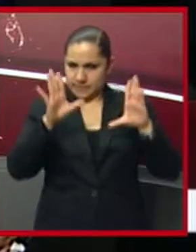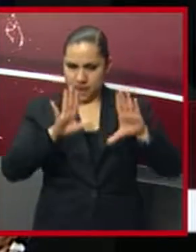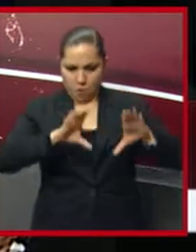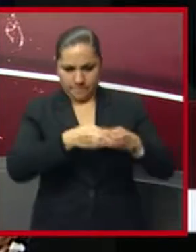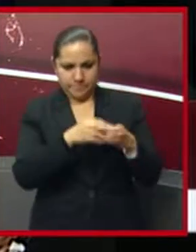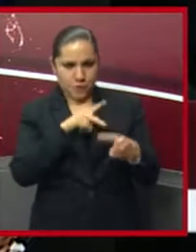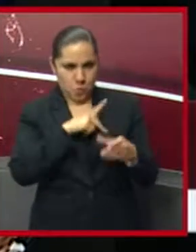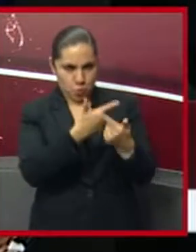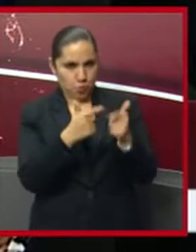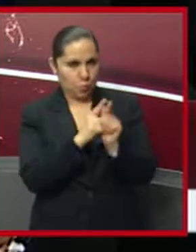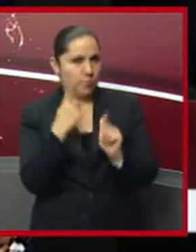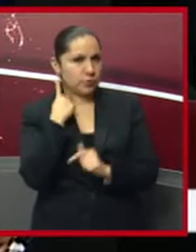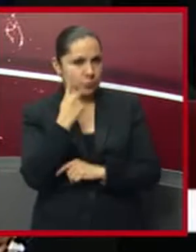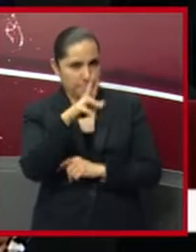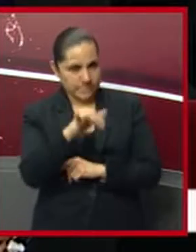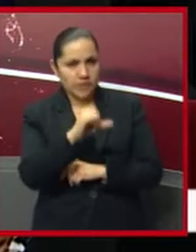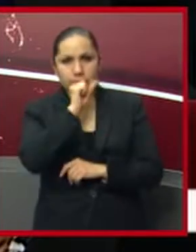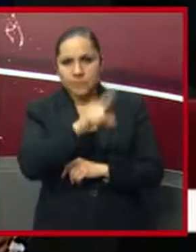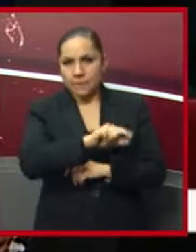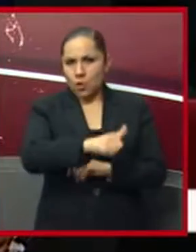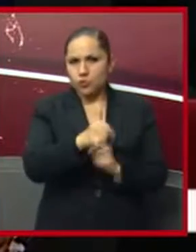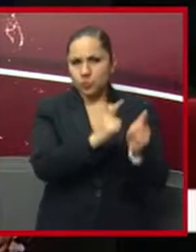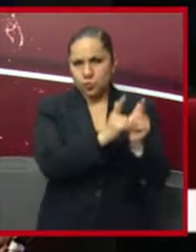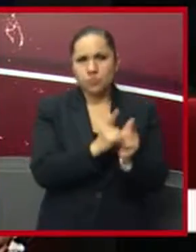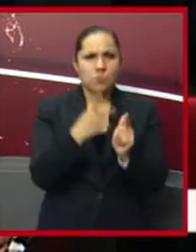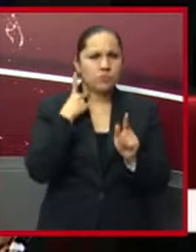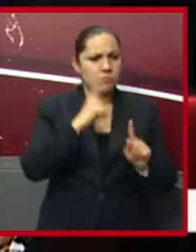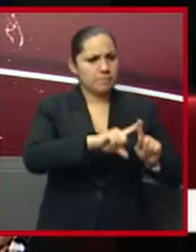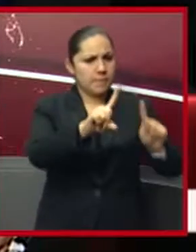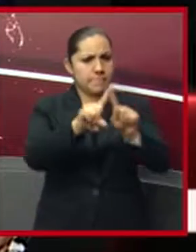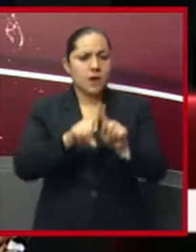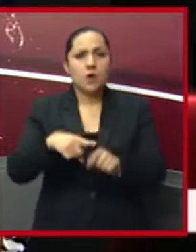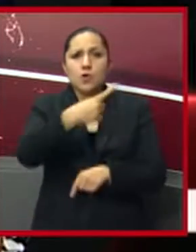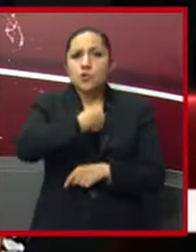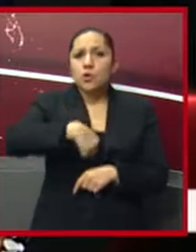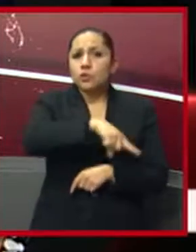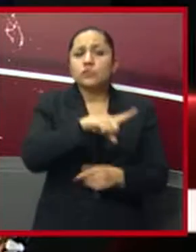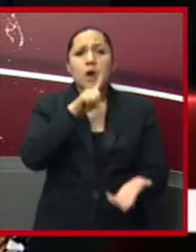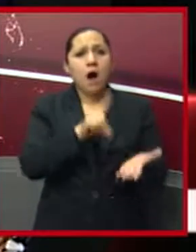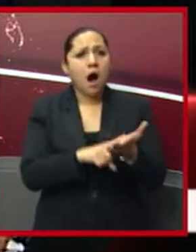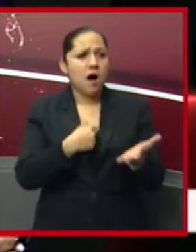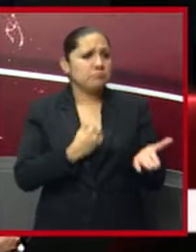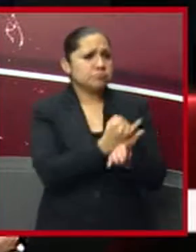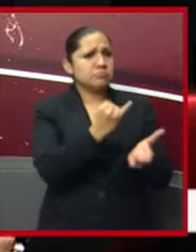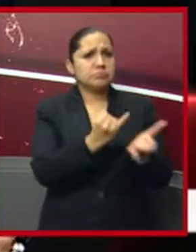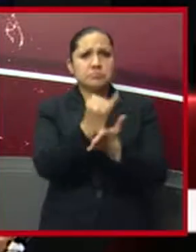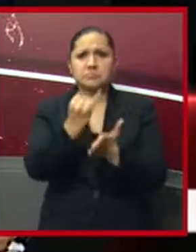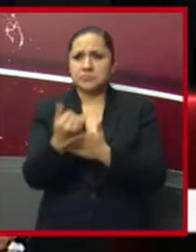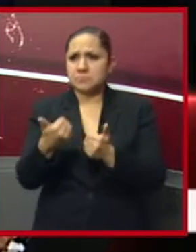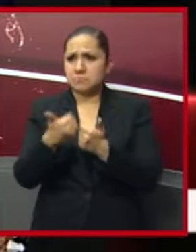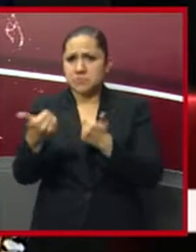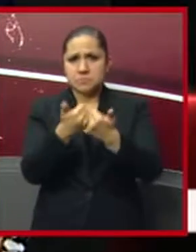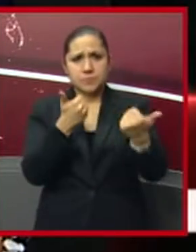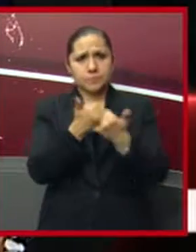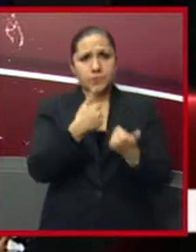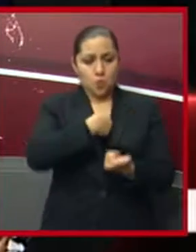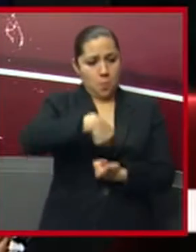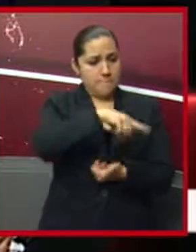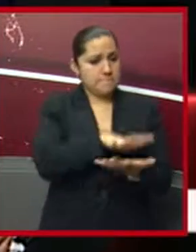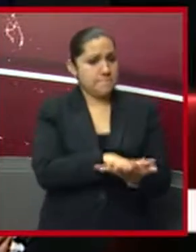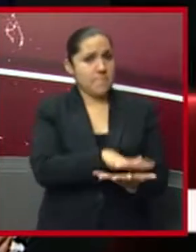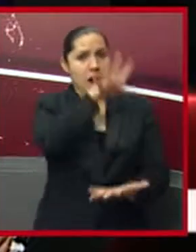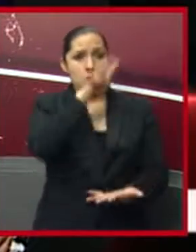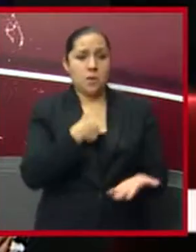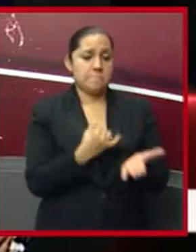otros grupos parlamentarios aliados, nunca hemos tomado decisiones aisladas o ejerciendo esta mayoría. Hemos privilegiado el consenso entre